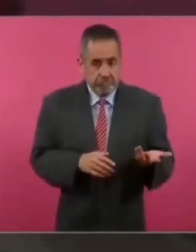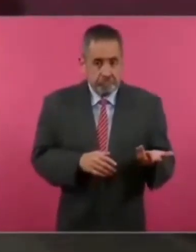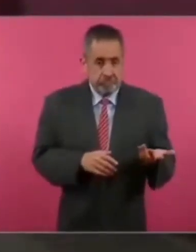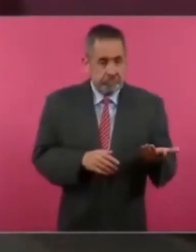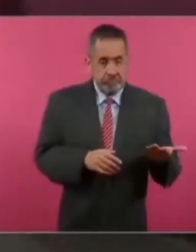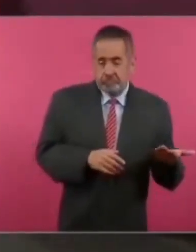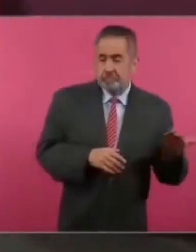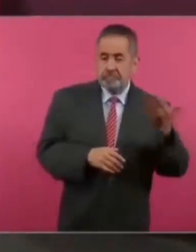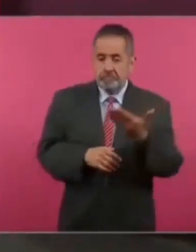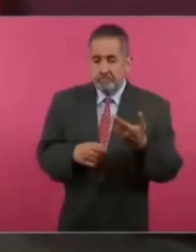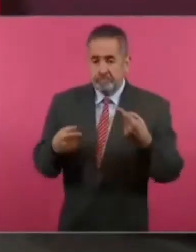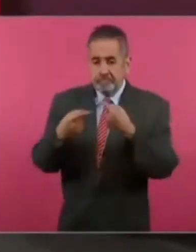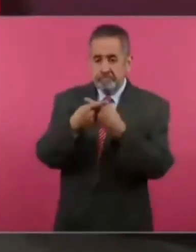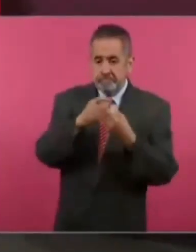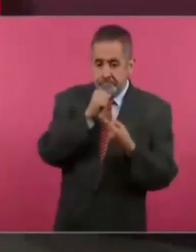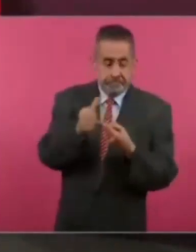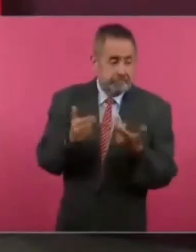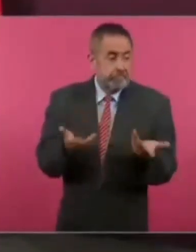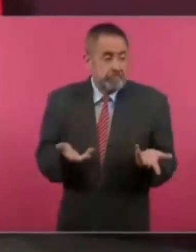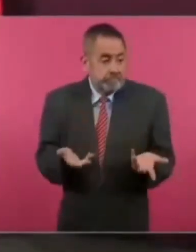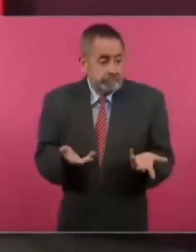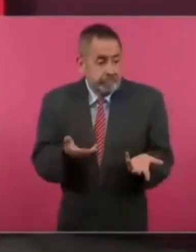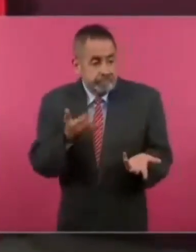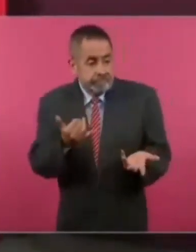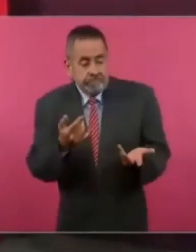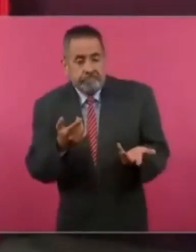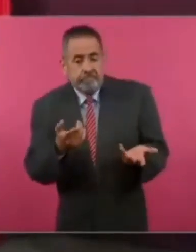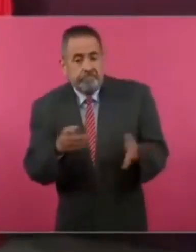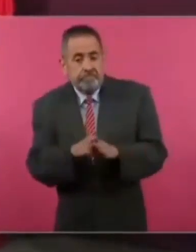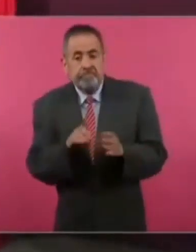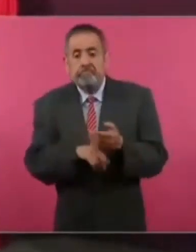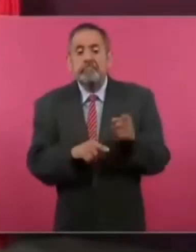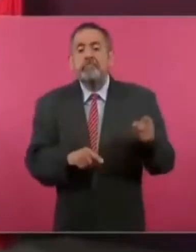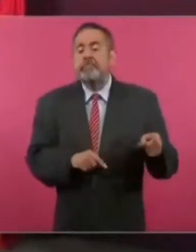controversia, y si el señor